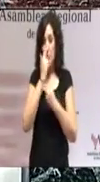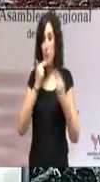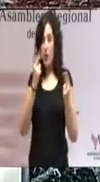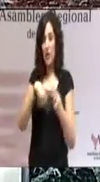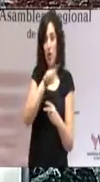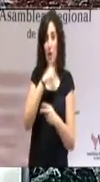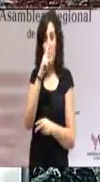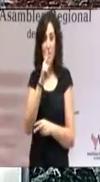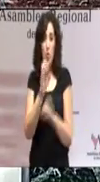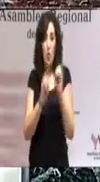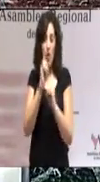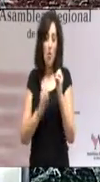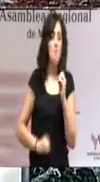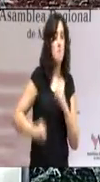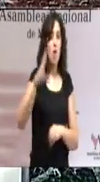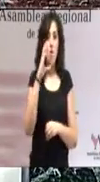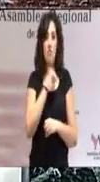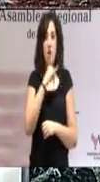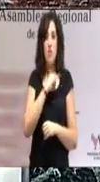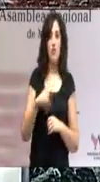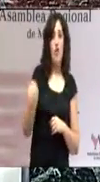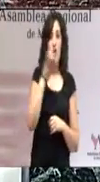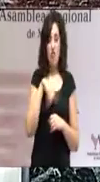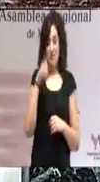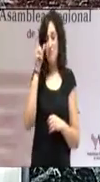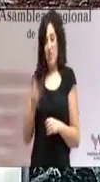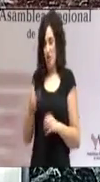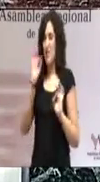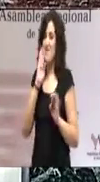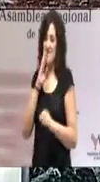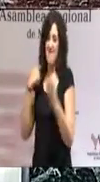de un 21%, casi un 22%. ¿Pero sabe cuál es la cifra?